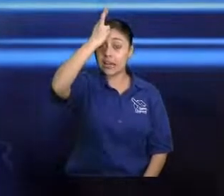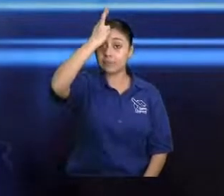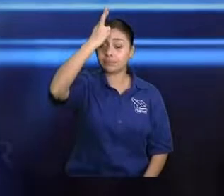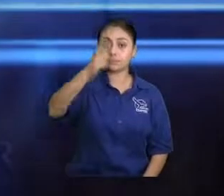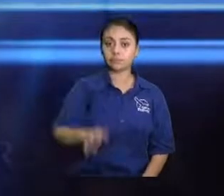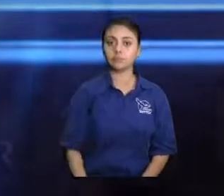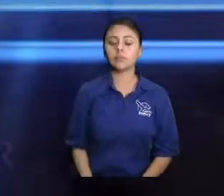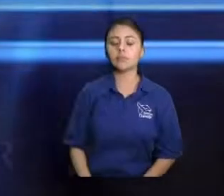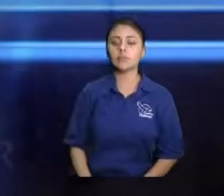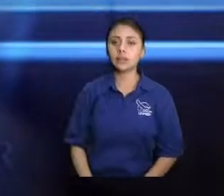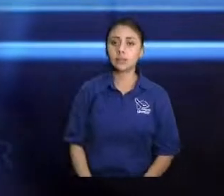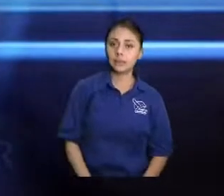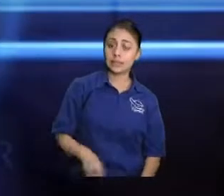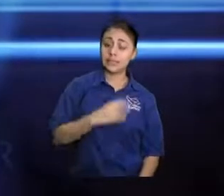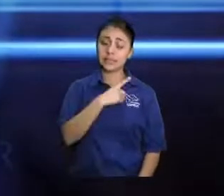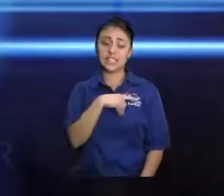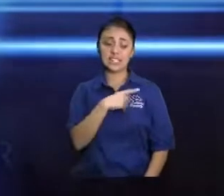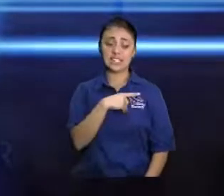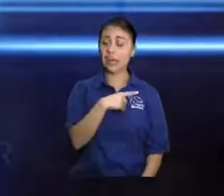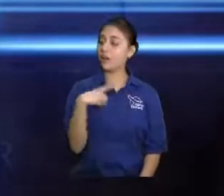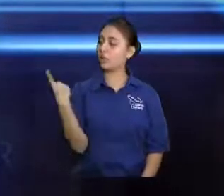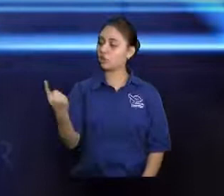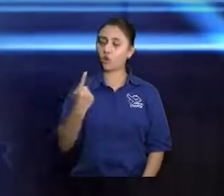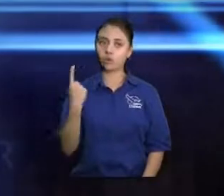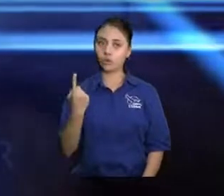1,000 hombres con la quijada de un burro, hermano.